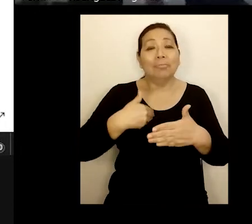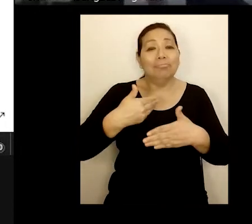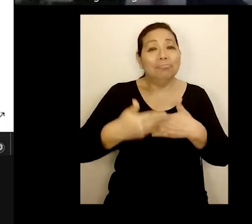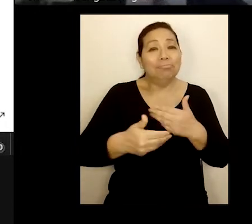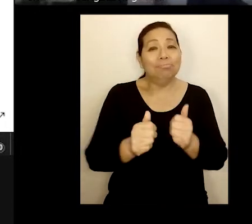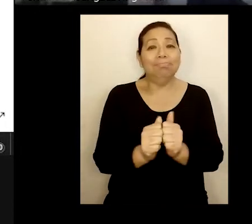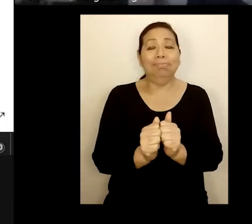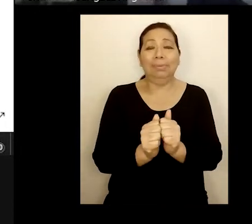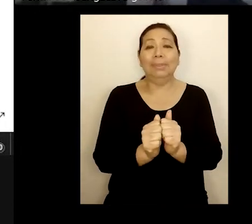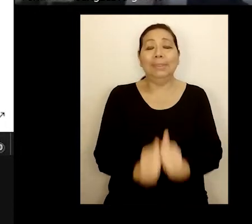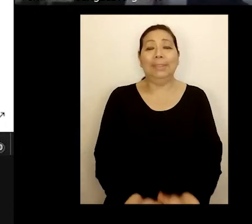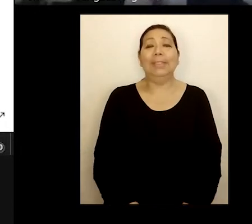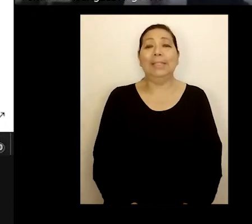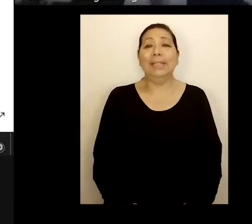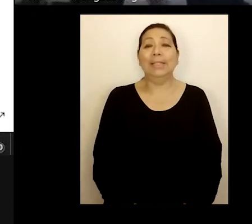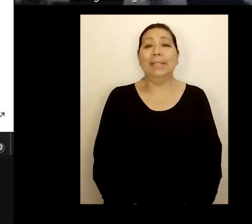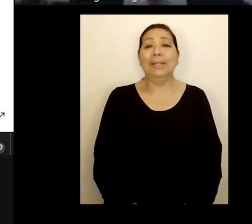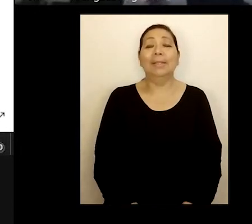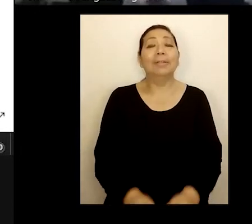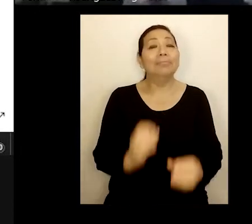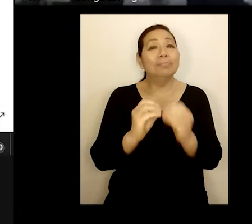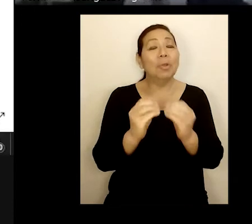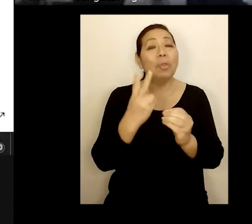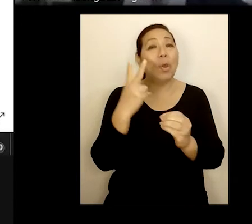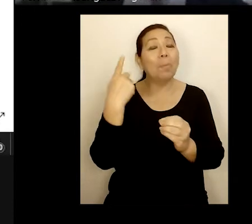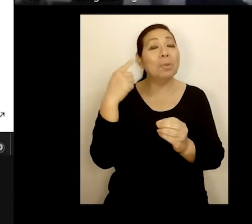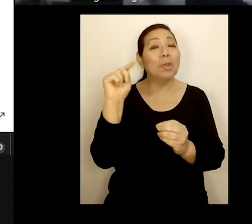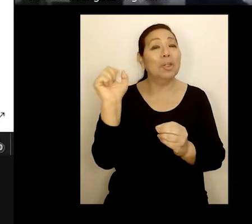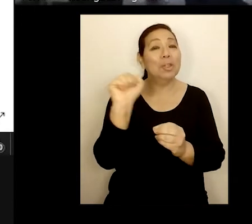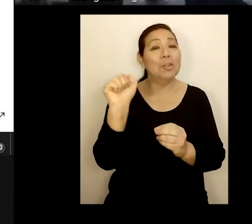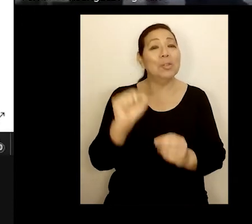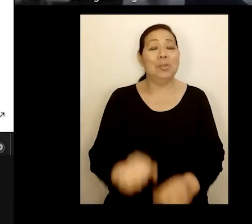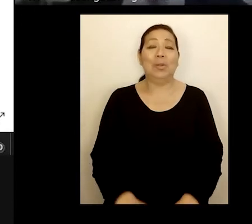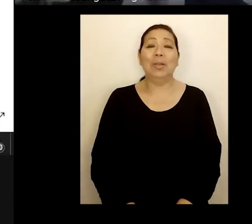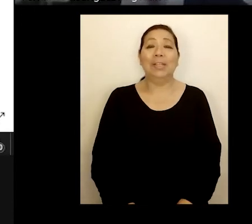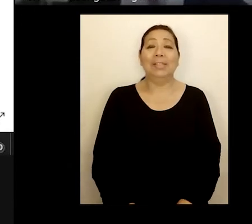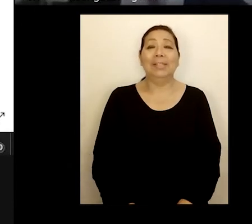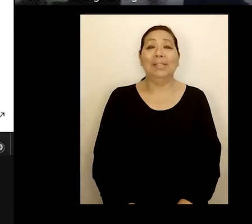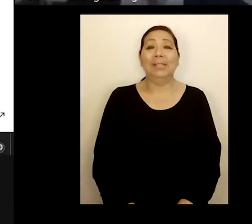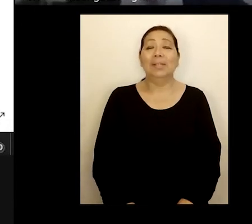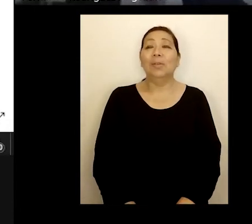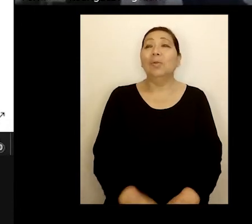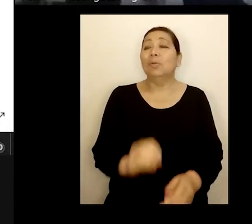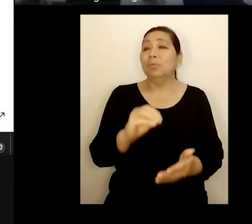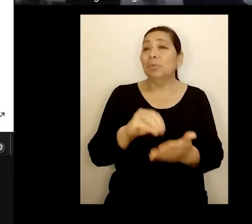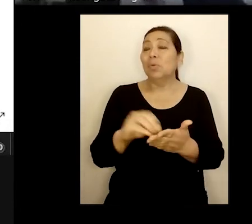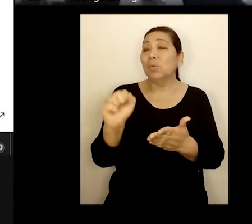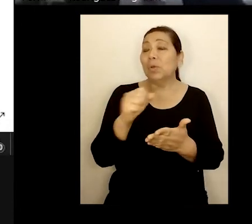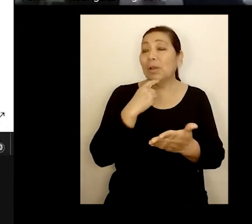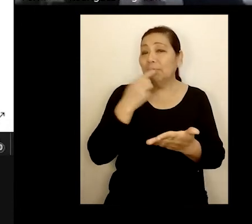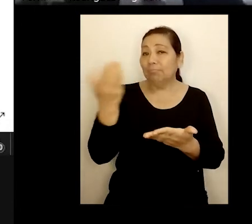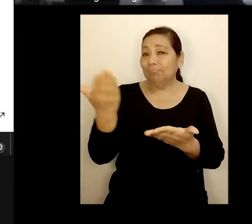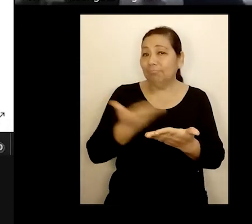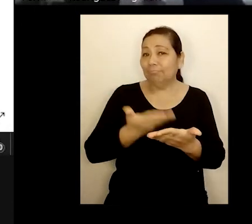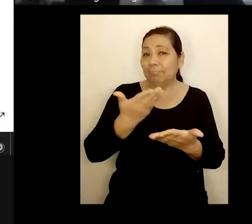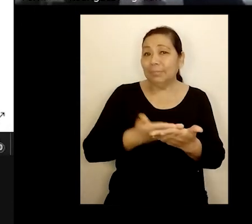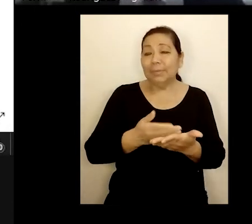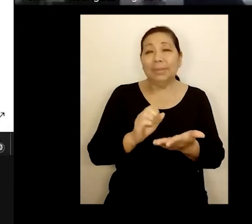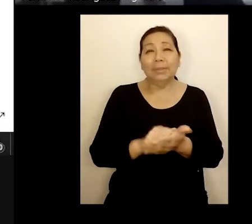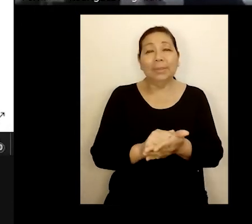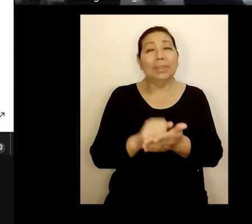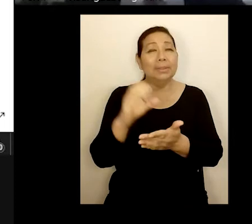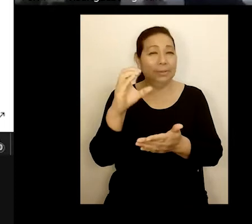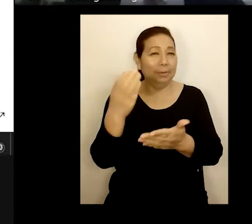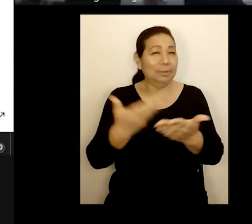genera la reparación de 2 millones de soles. Sumó la SUNAT los saldos de las cuentas de clase